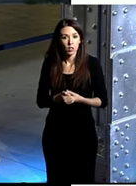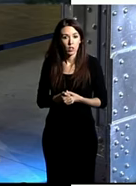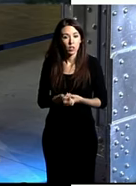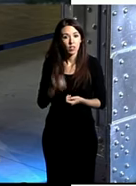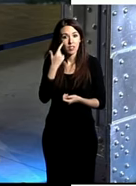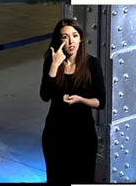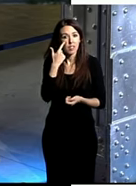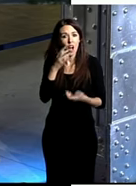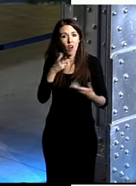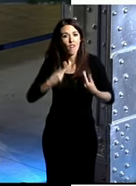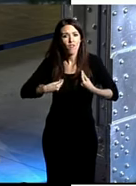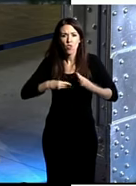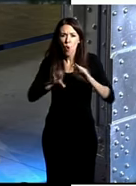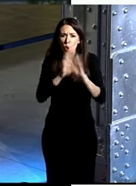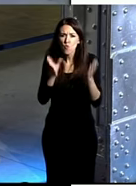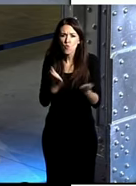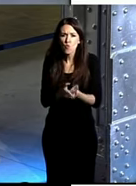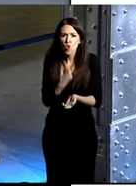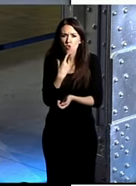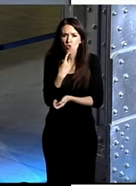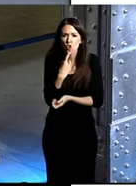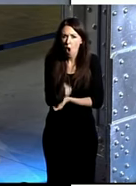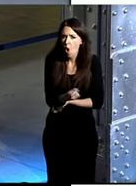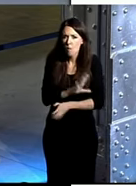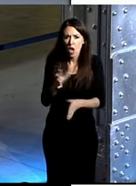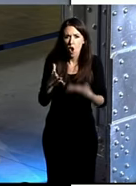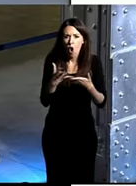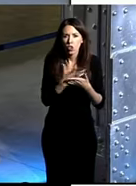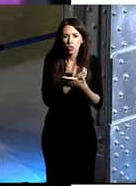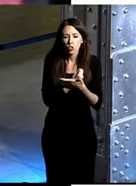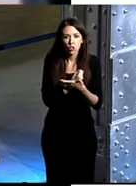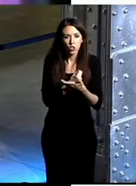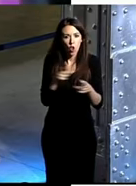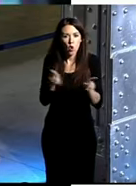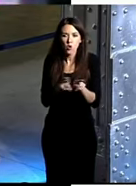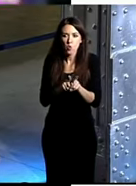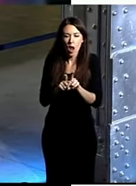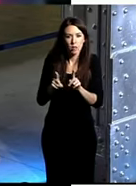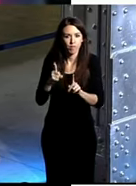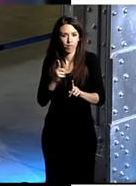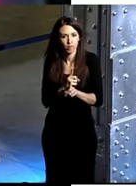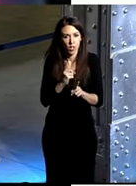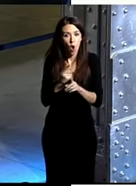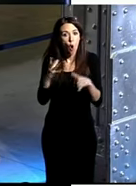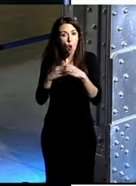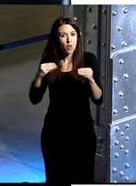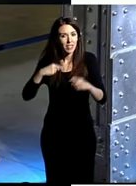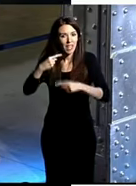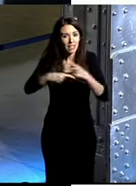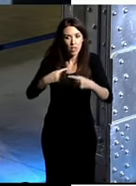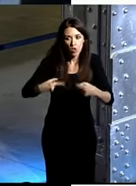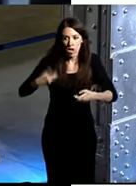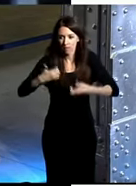Entonces estamos viviendo en un mundo muy complejo y donde todo se está viviendo en oposición. La universidad tradicional